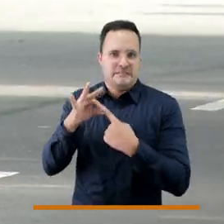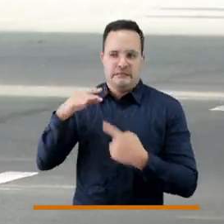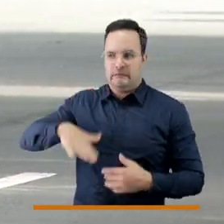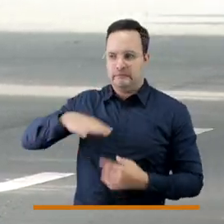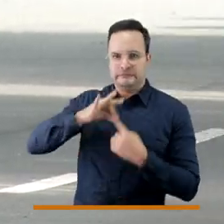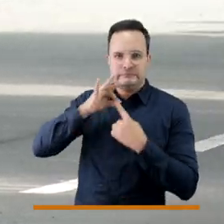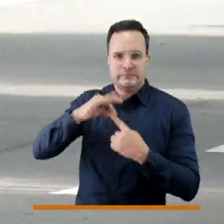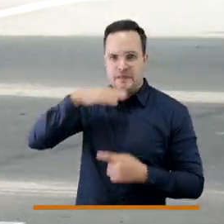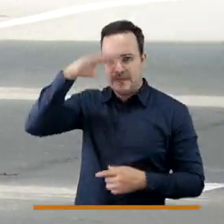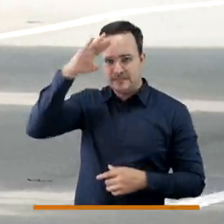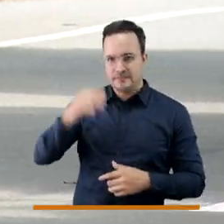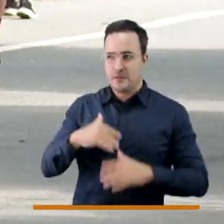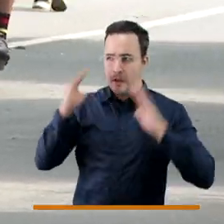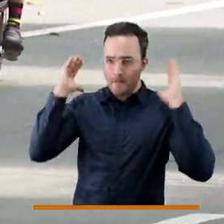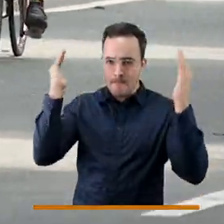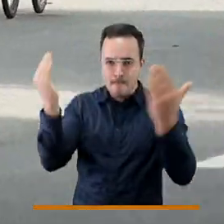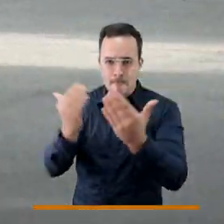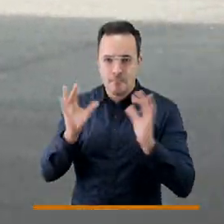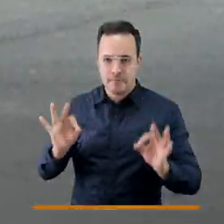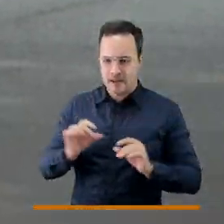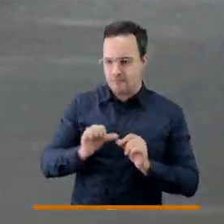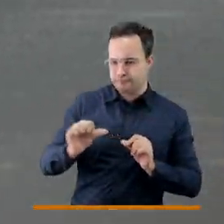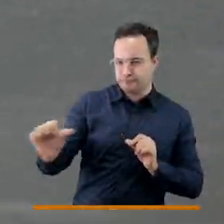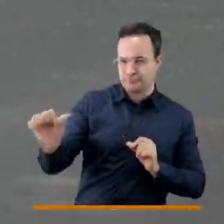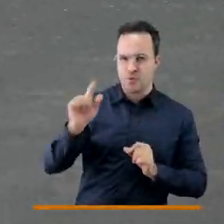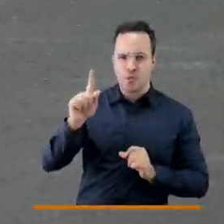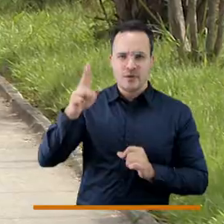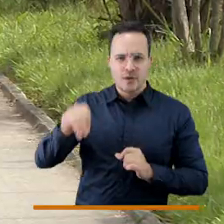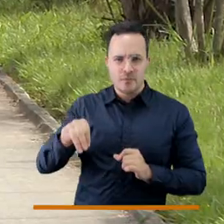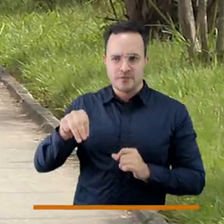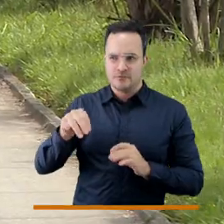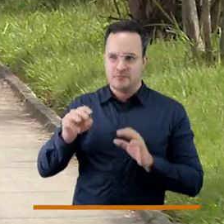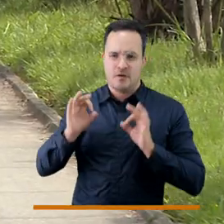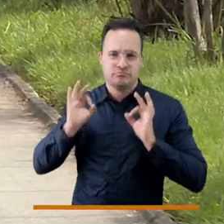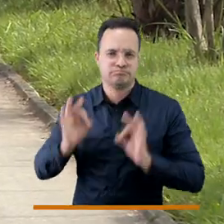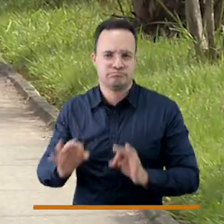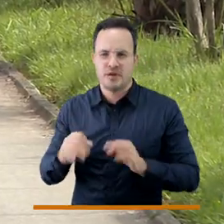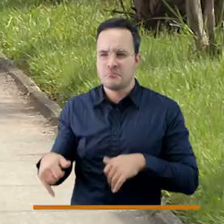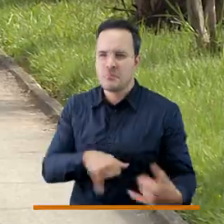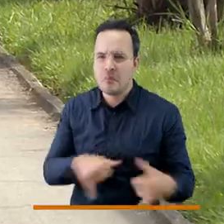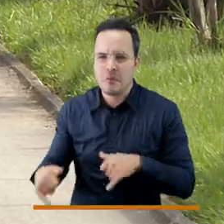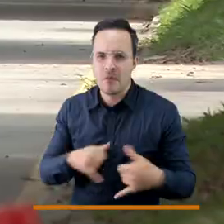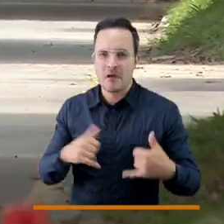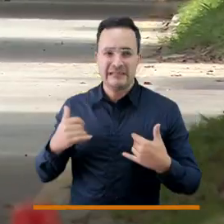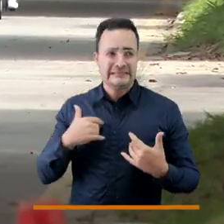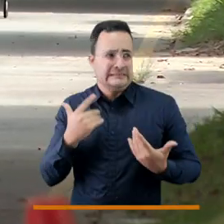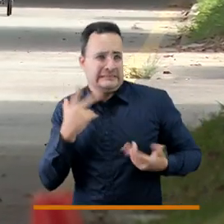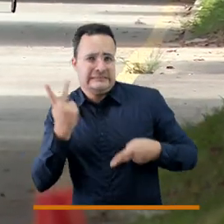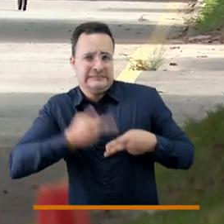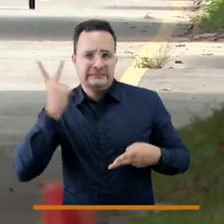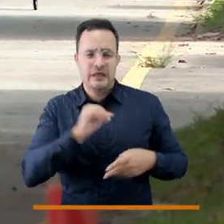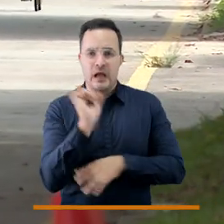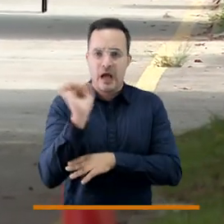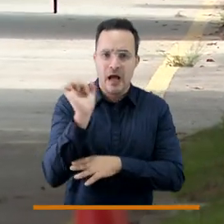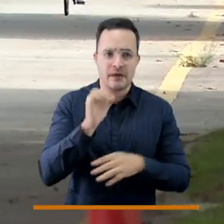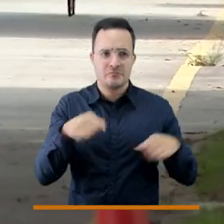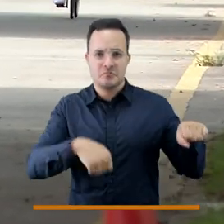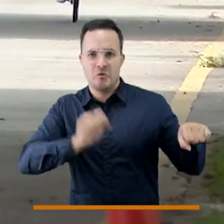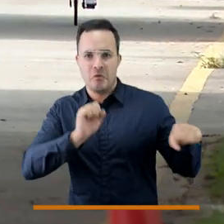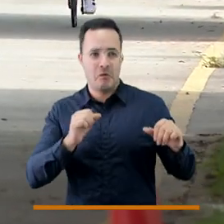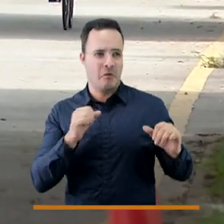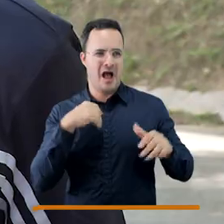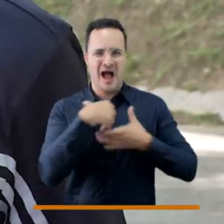donde estamos encerrados, tenemos una pista de 1,5 km, donde no estamos expuestos a los carros, a las